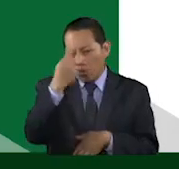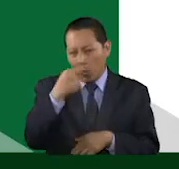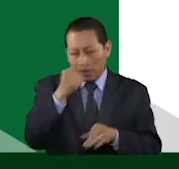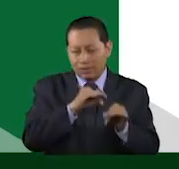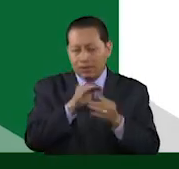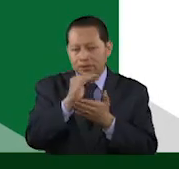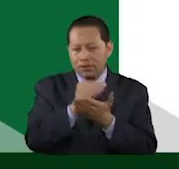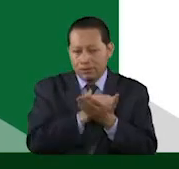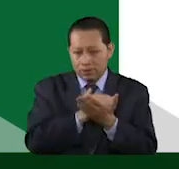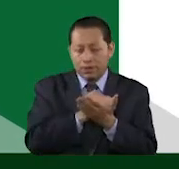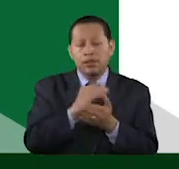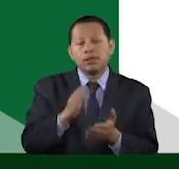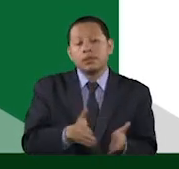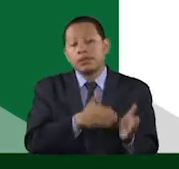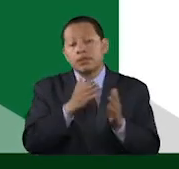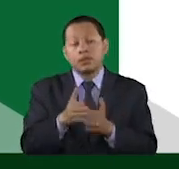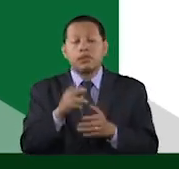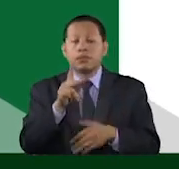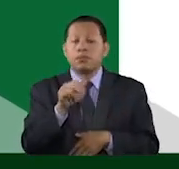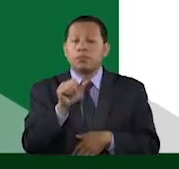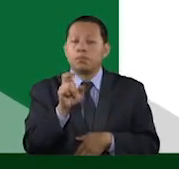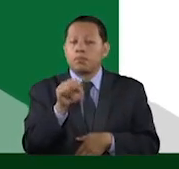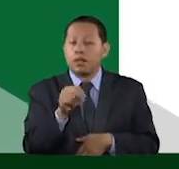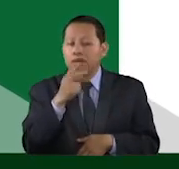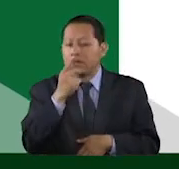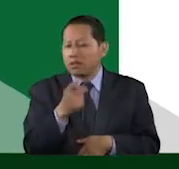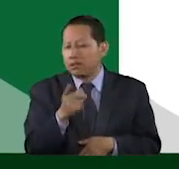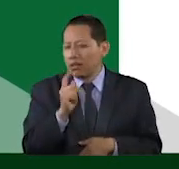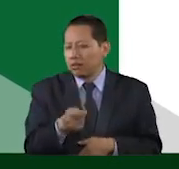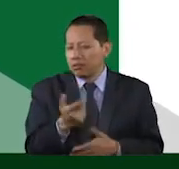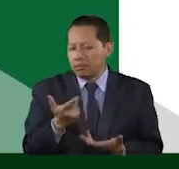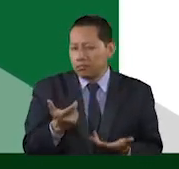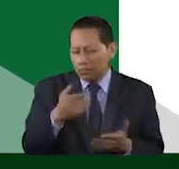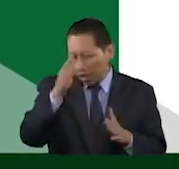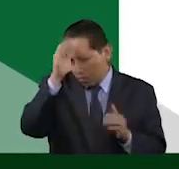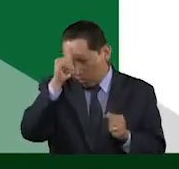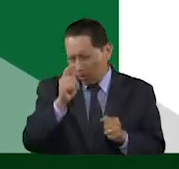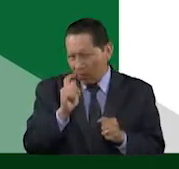laboral. En tanto, el Partido Acción Nacional cuestionó el sentido de este acuerdo.